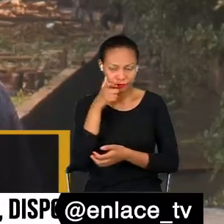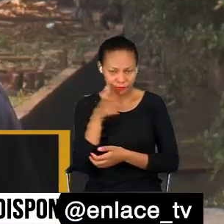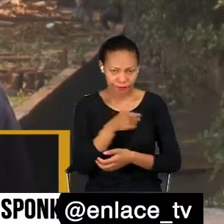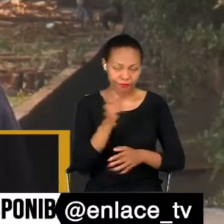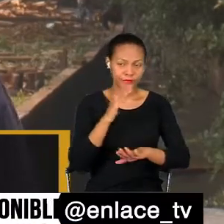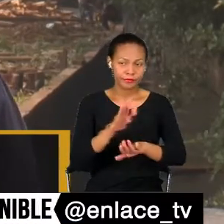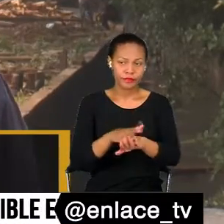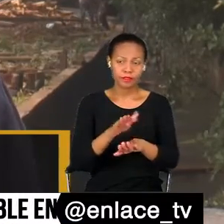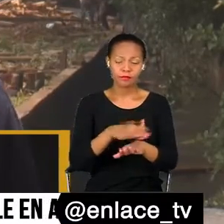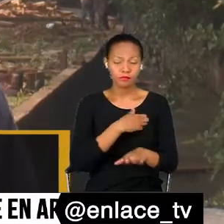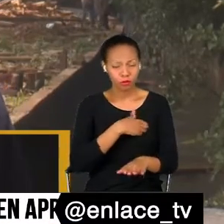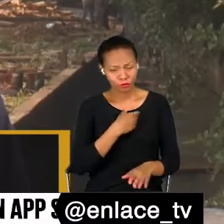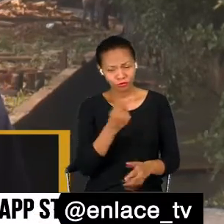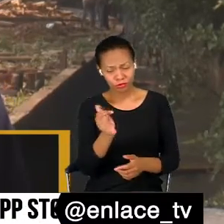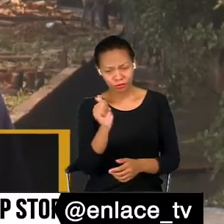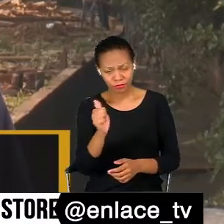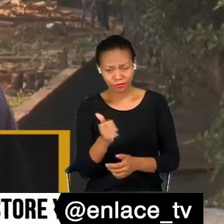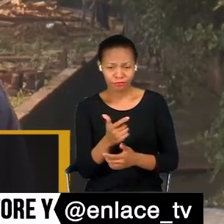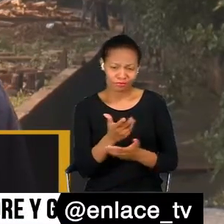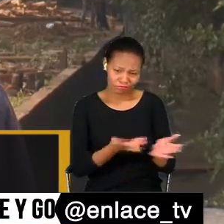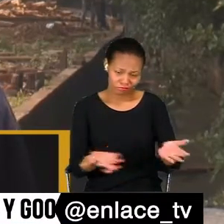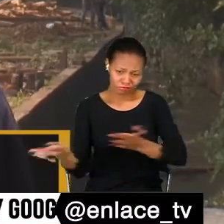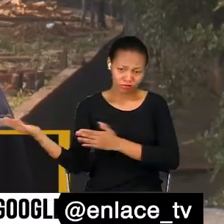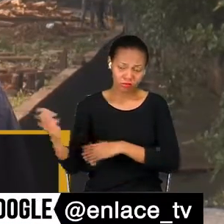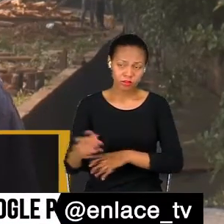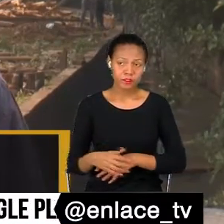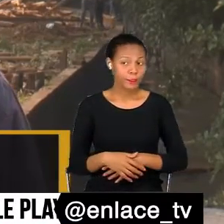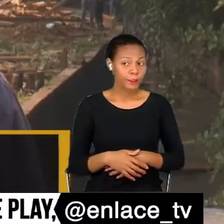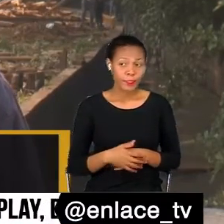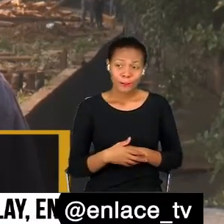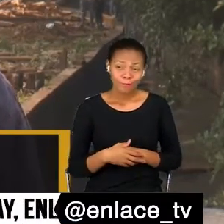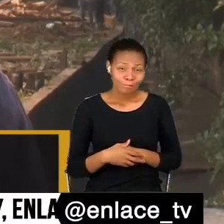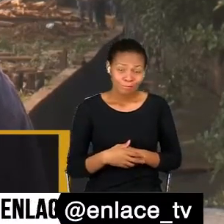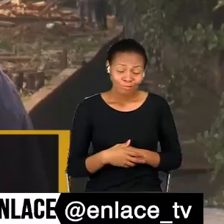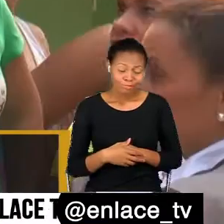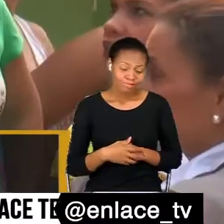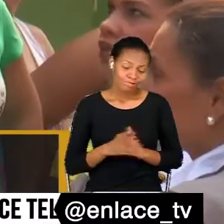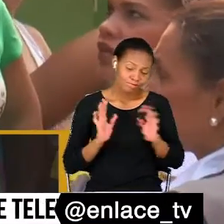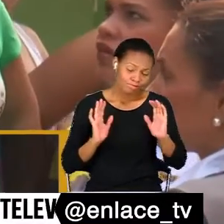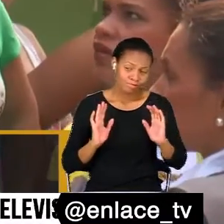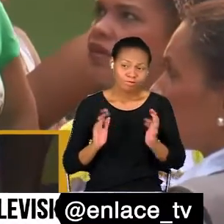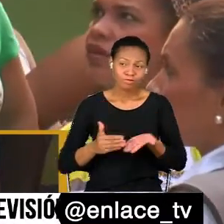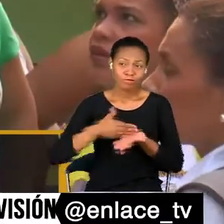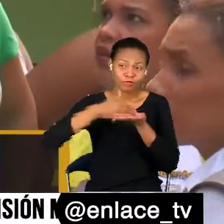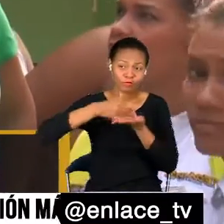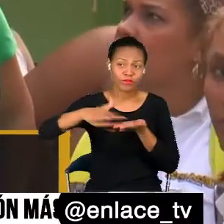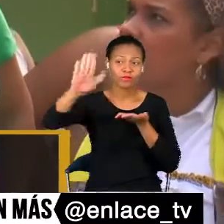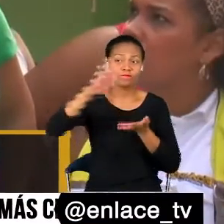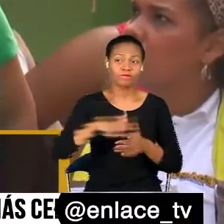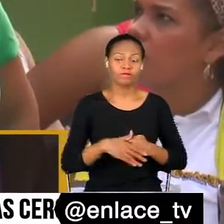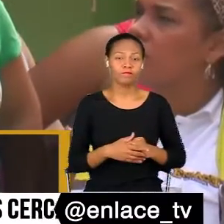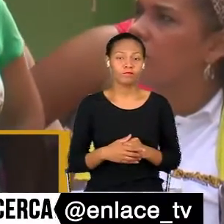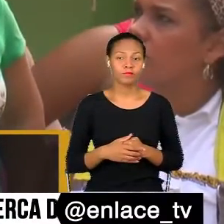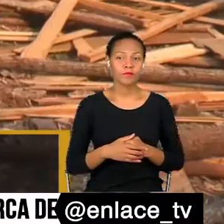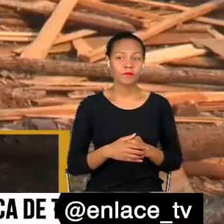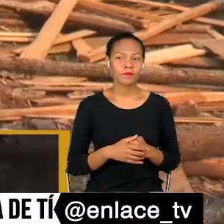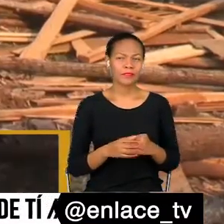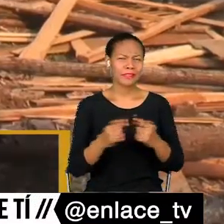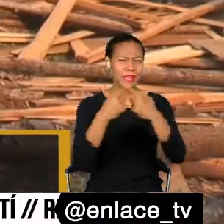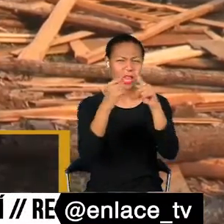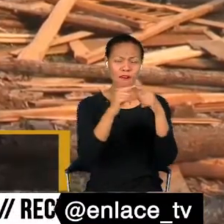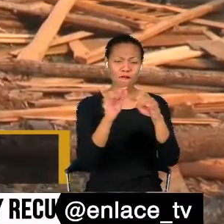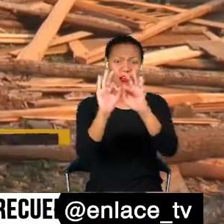accedieran al desalojo, y llegada la hora pues nos corresponde hacer efectiva y verificar la orden de desalojo. Este es el drama que viven cientos de familias en